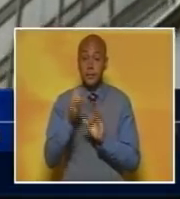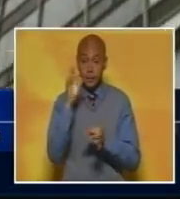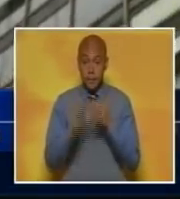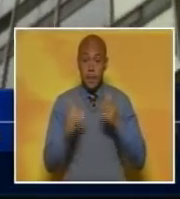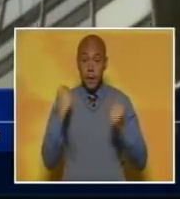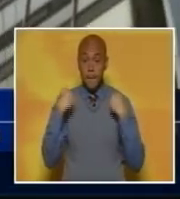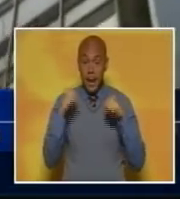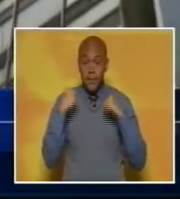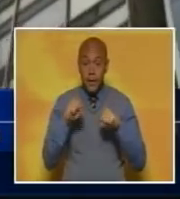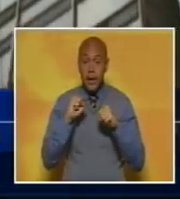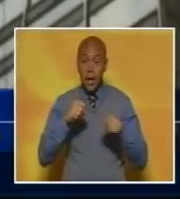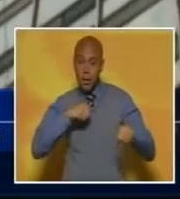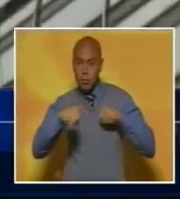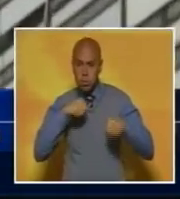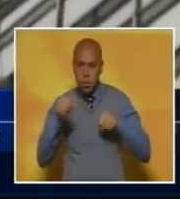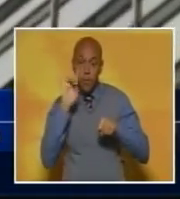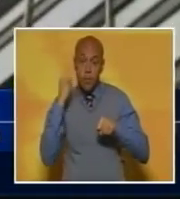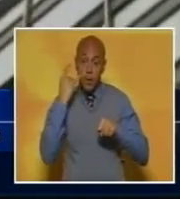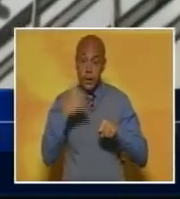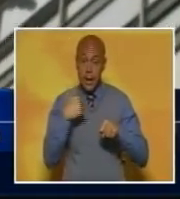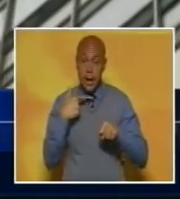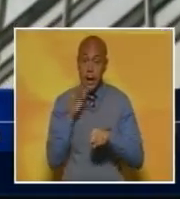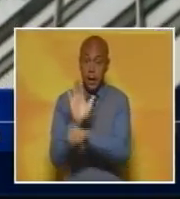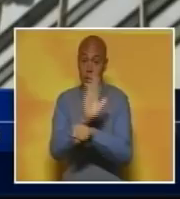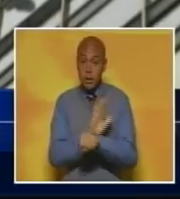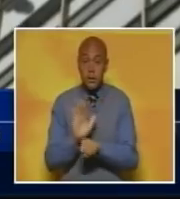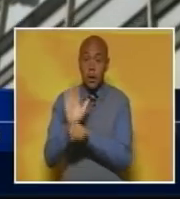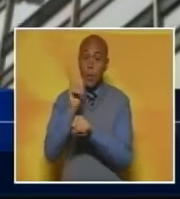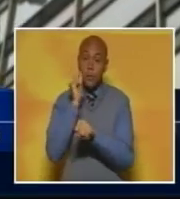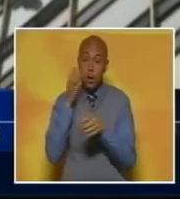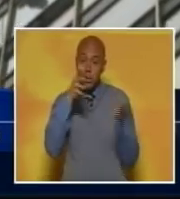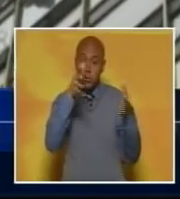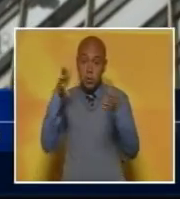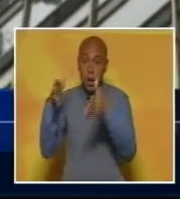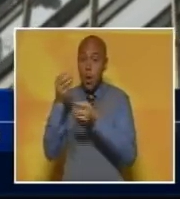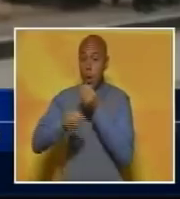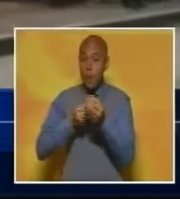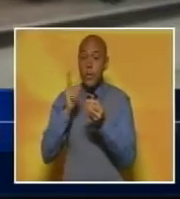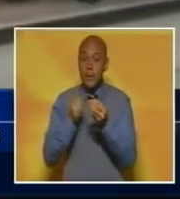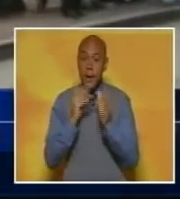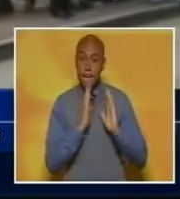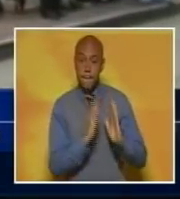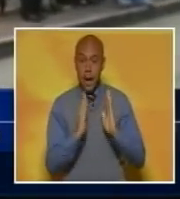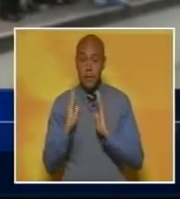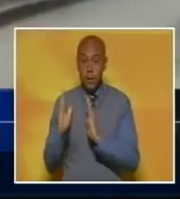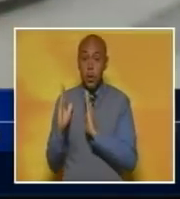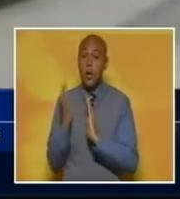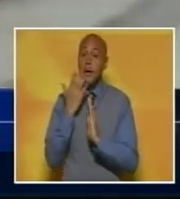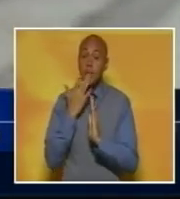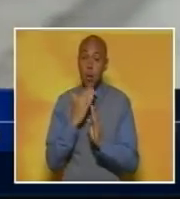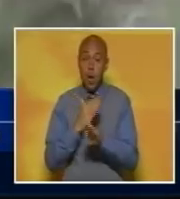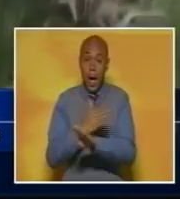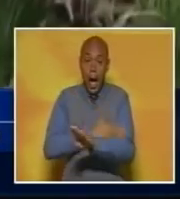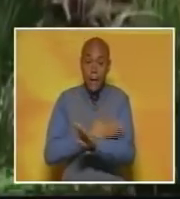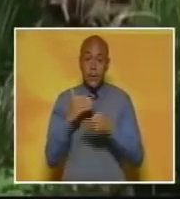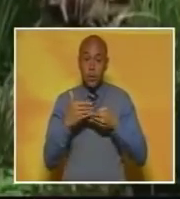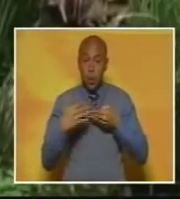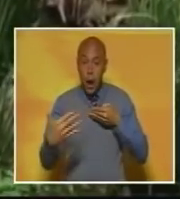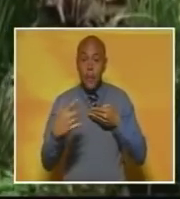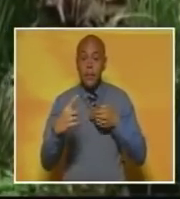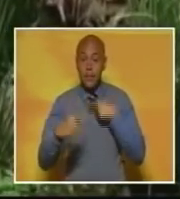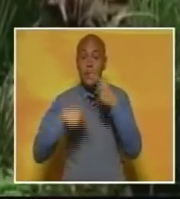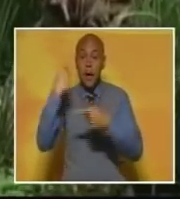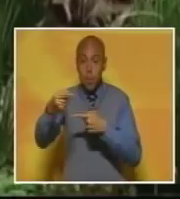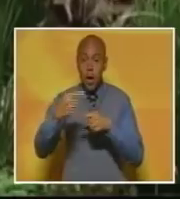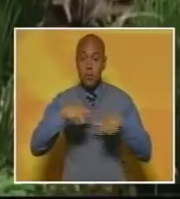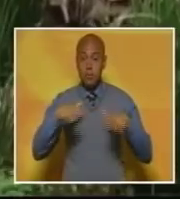este año en la nación y busca reforzar la cultura de prevención, así como recordar los pasos a seguir antes, durante y después de un